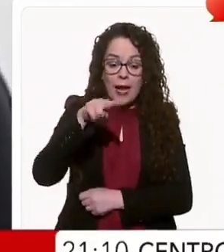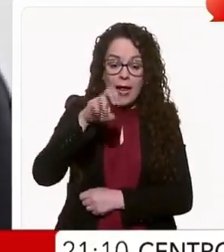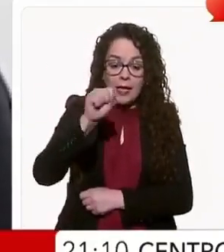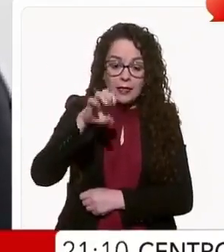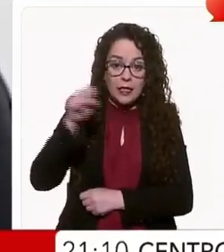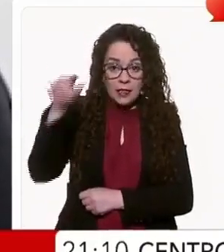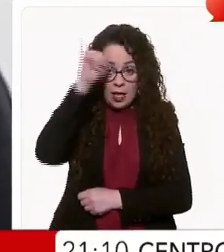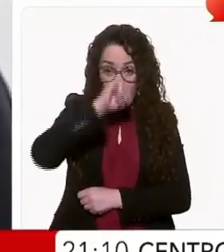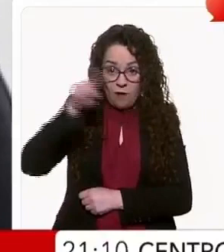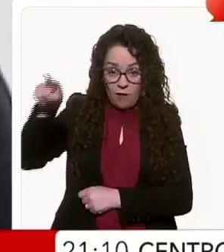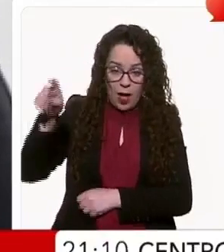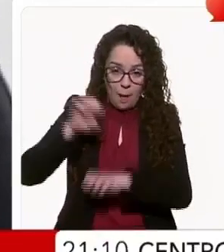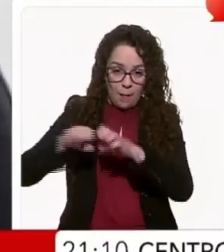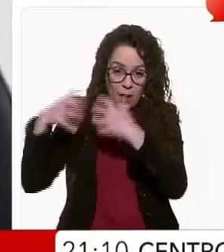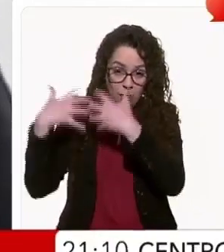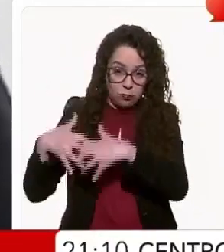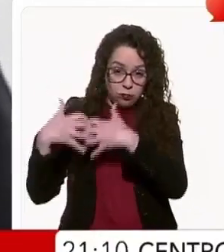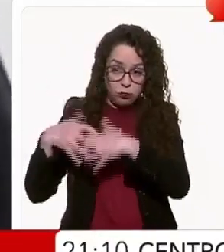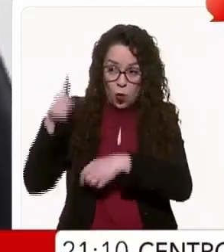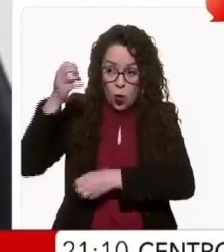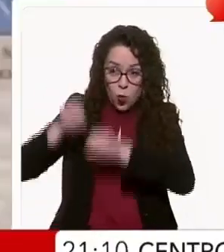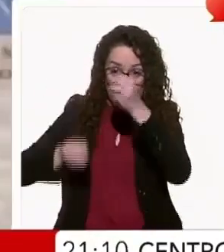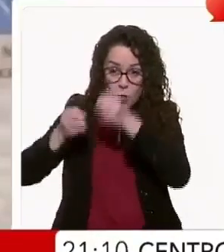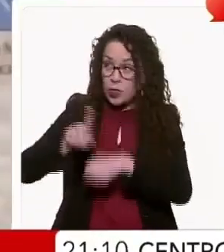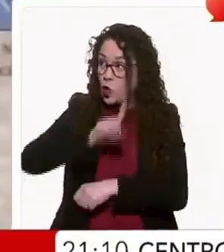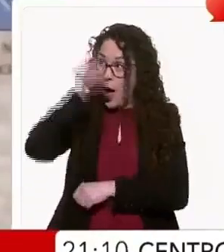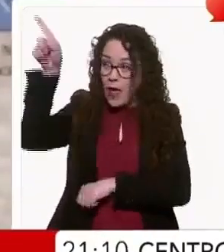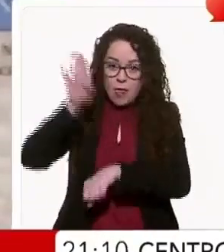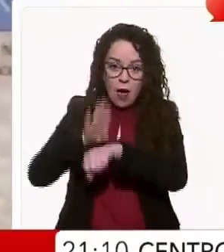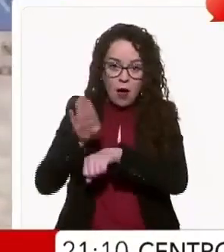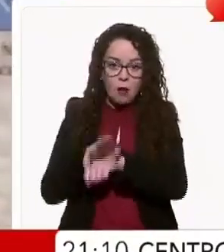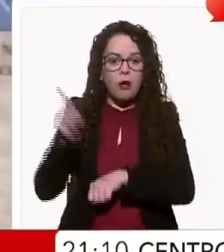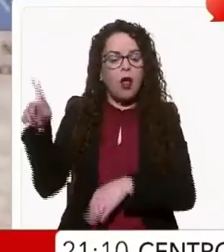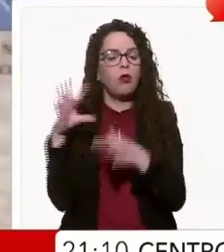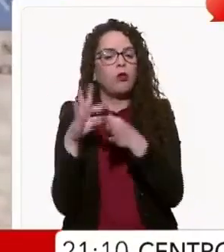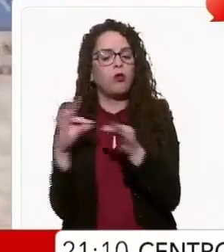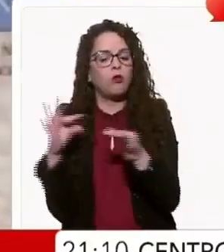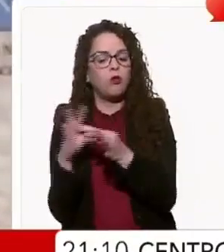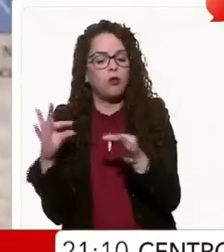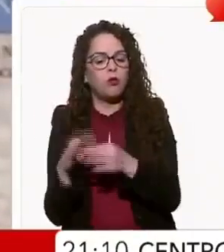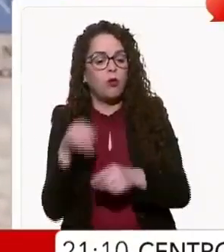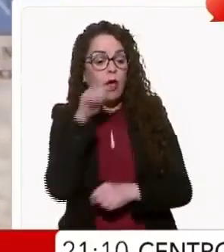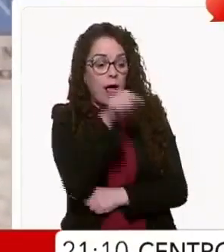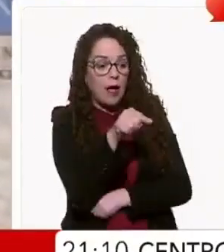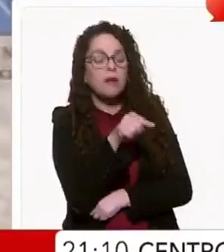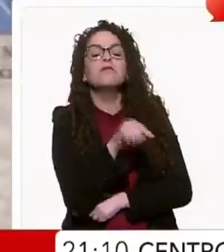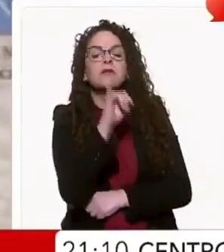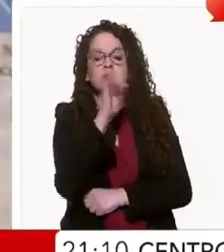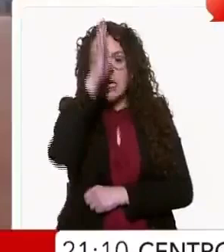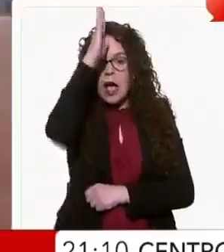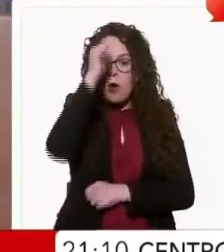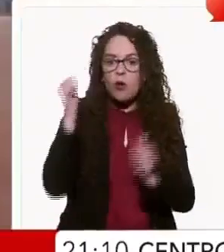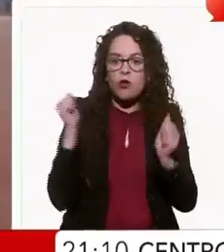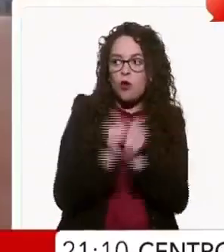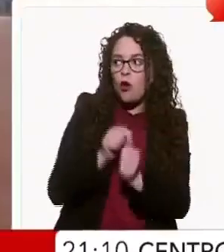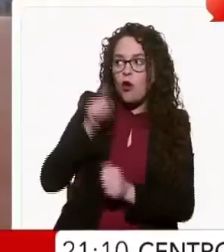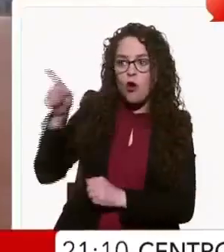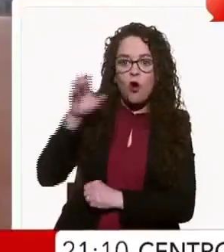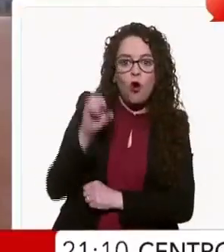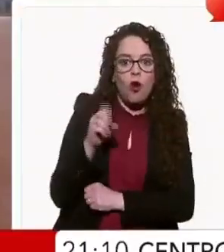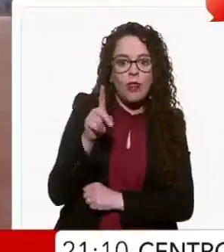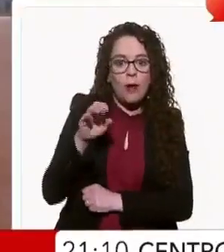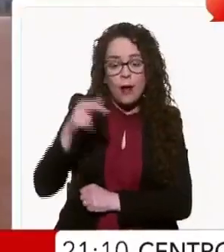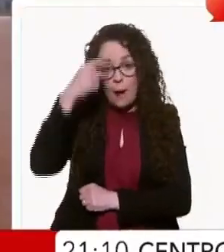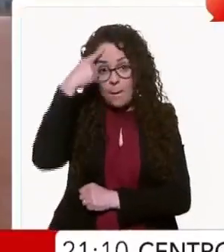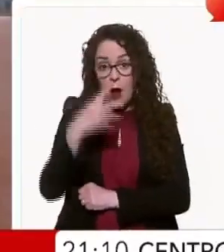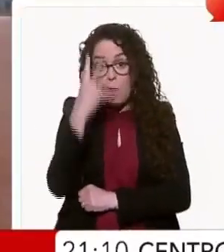constructora, declaró durante su juicio en Brasil que Lozoya pactó con Odebrecht para que se le entregaran 4